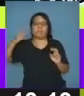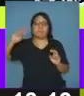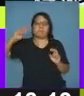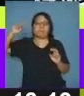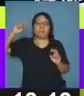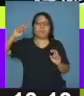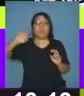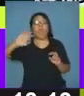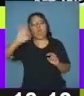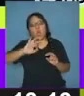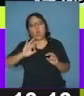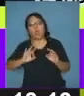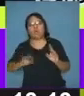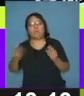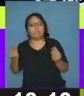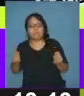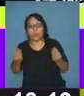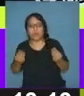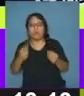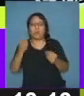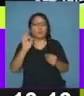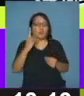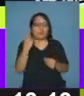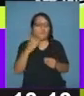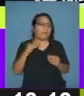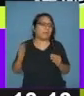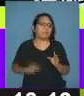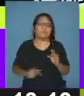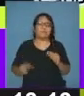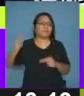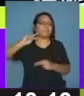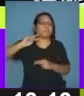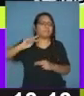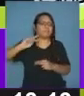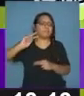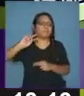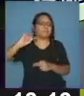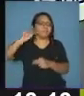la va a hacer en un solo tramo, no sabemos. Y si va a haber suba, porque tampoco sabemos si va a haber suba.